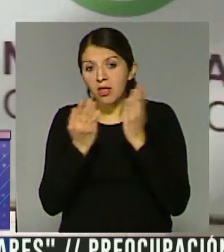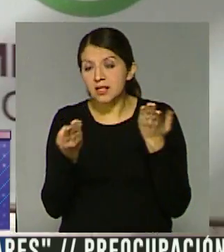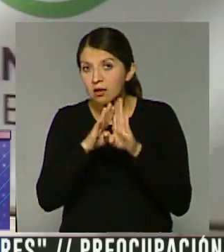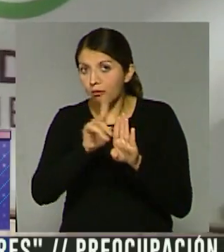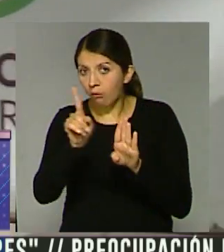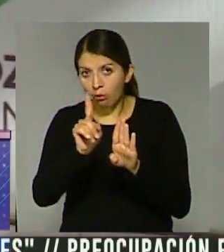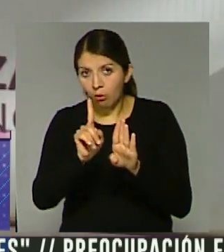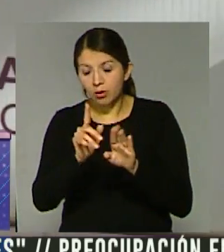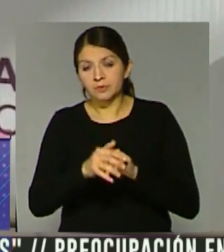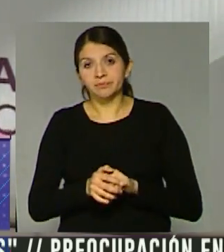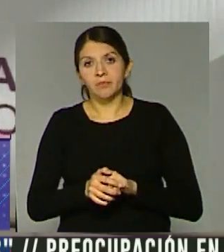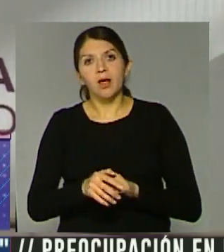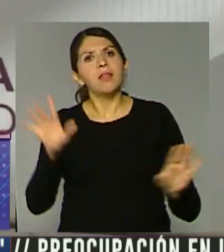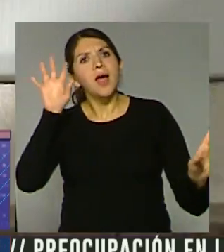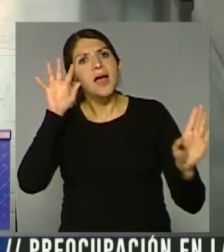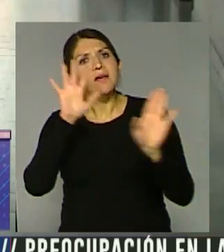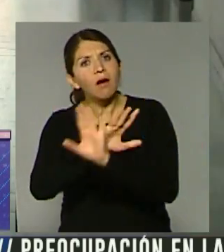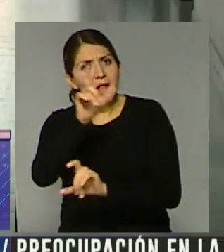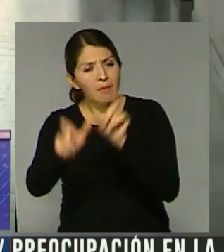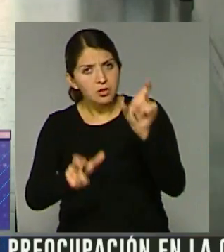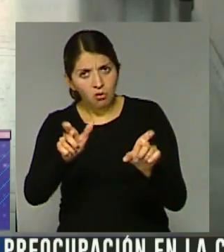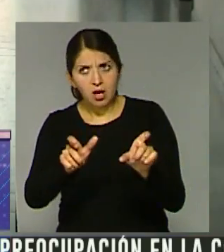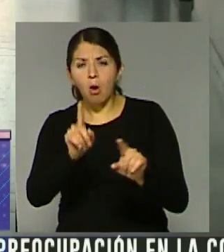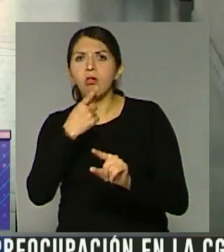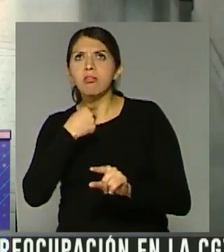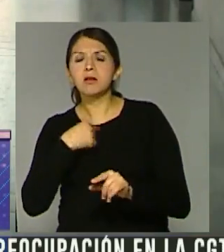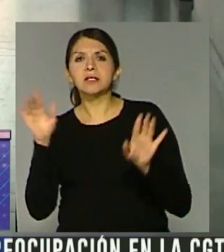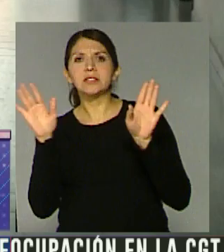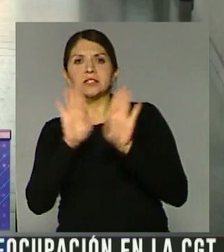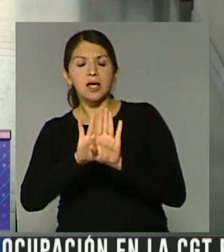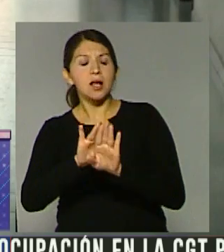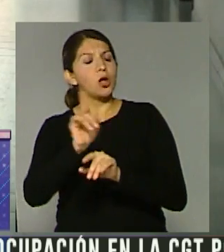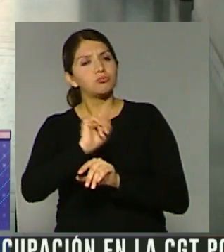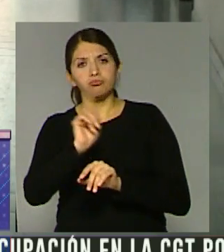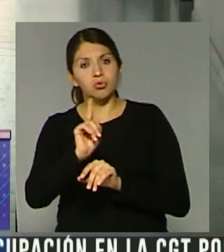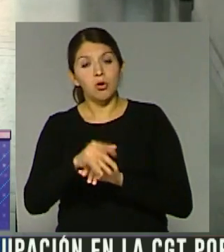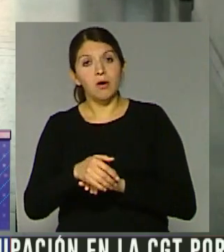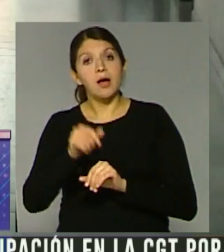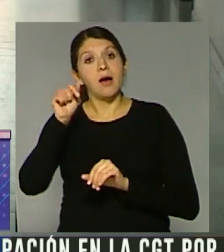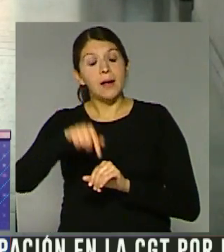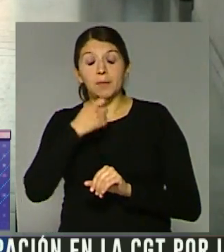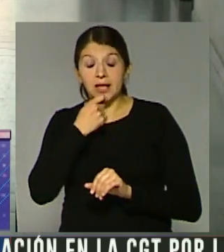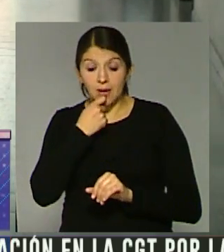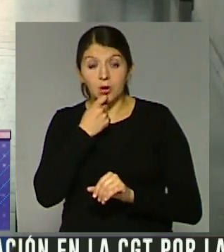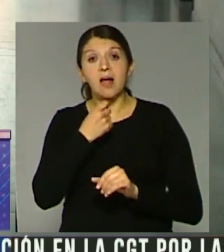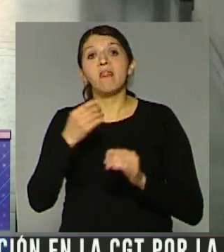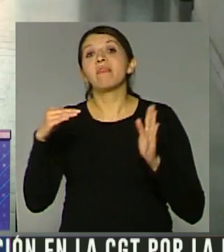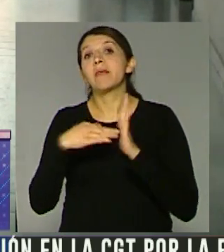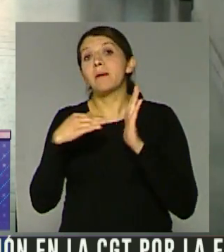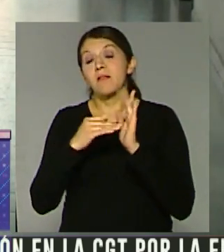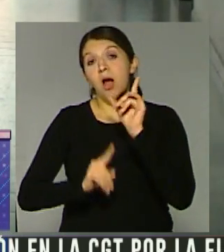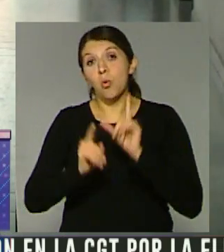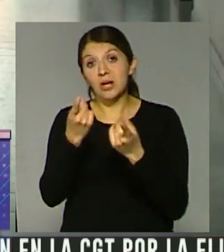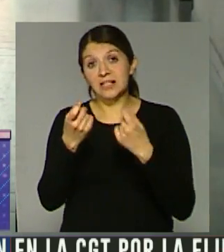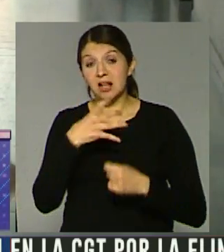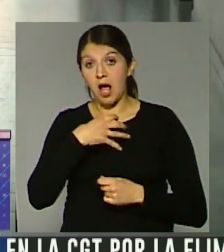no se cierran, esta es la equivocación. Las carreras todas se abren por una determinada cantidad de cohorte. Entonces lo que puede ocurrir es